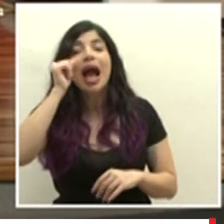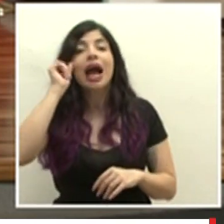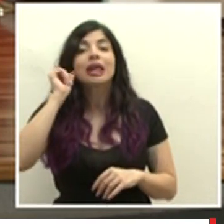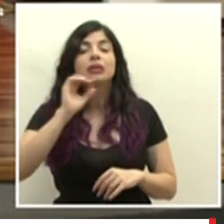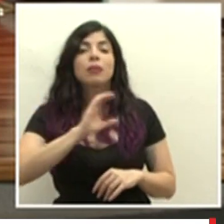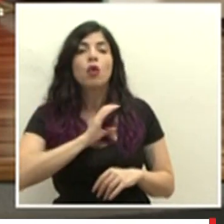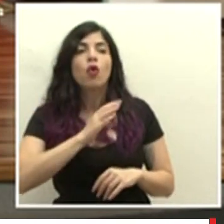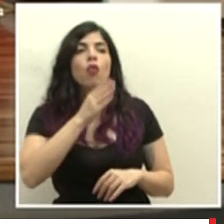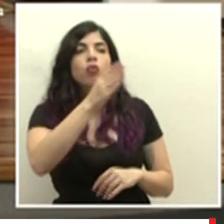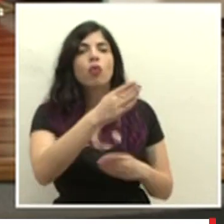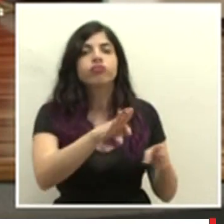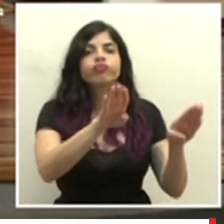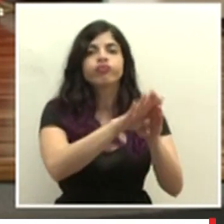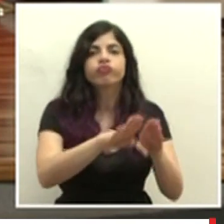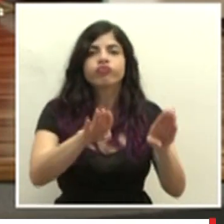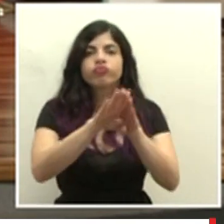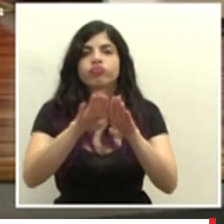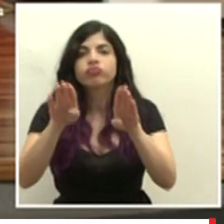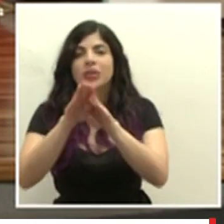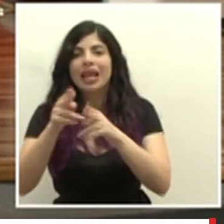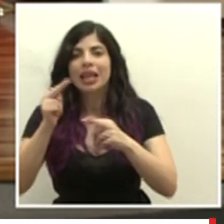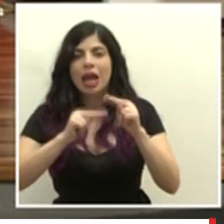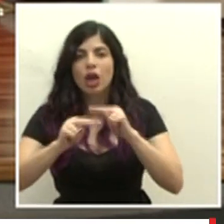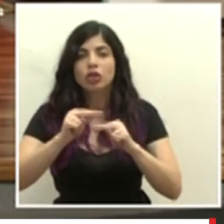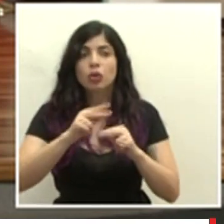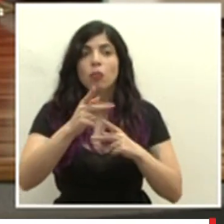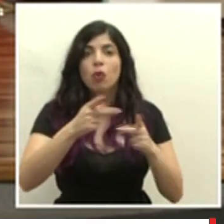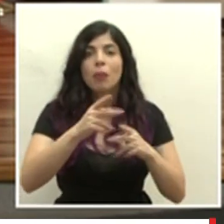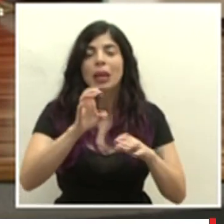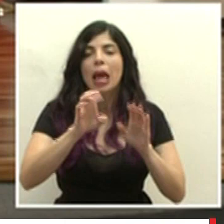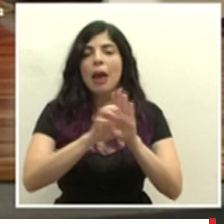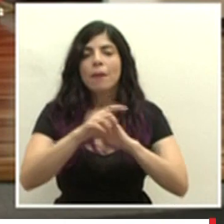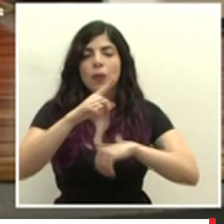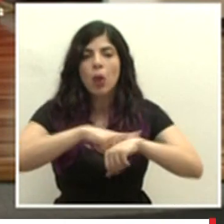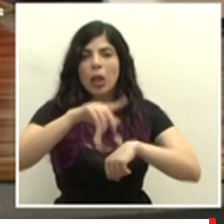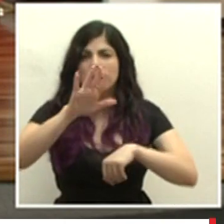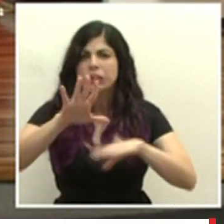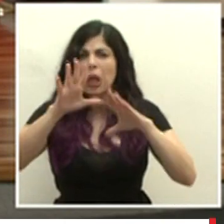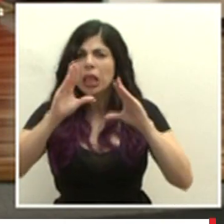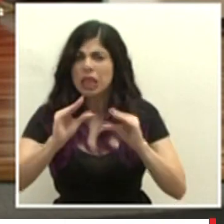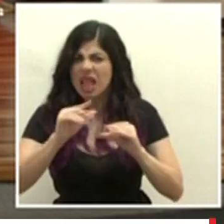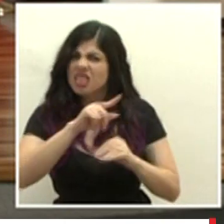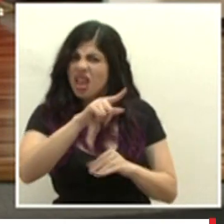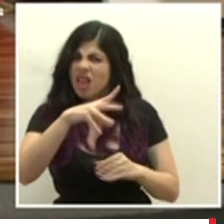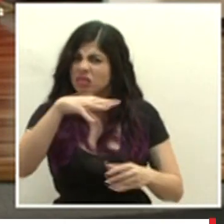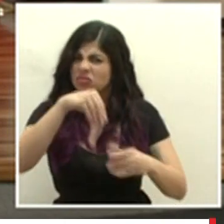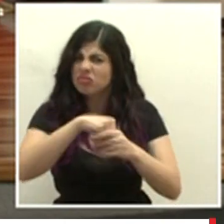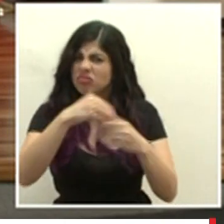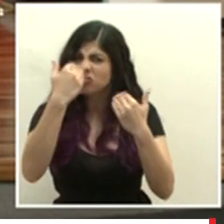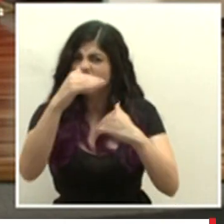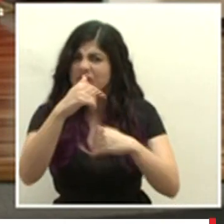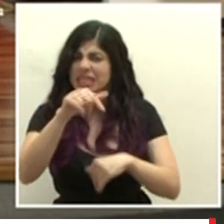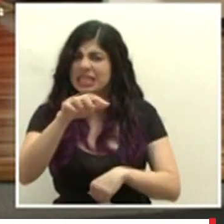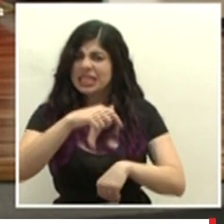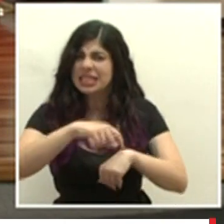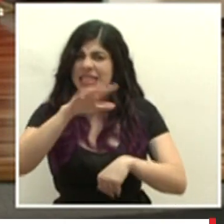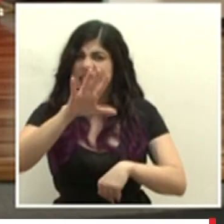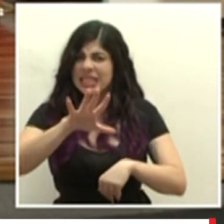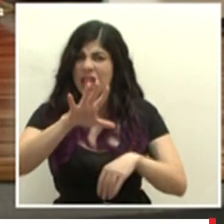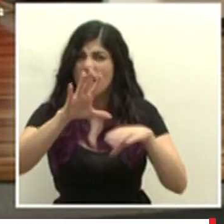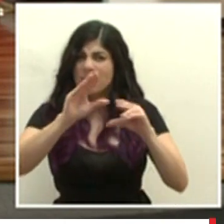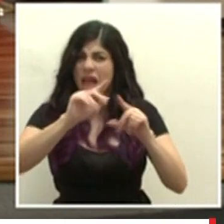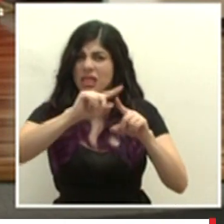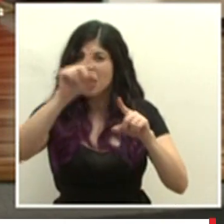de algunos establecimientos como pulperías a las 5 de la tarde. Estos también entran en la restricción de 5 de la tarde a 5